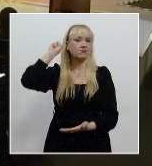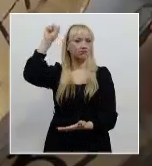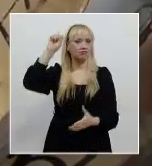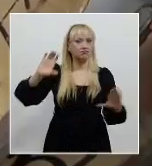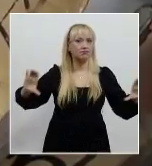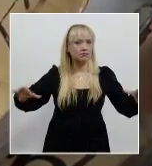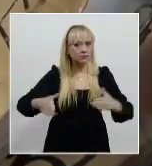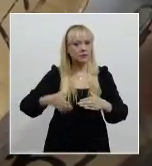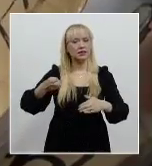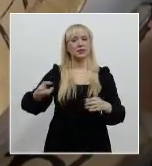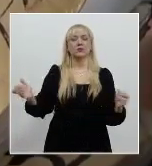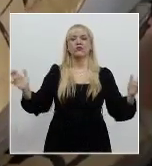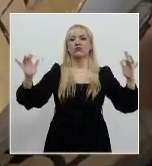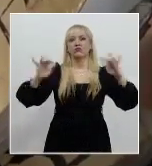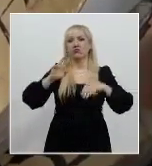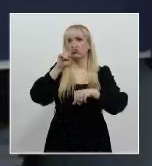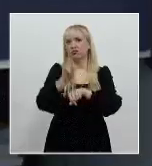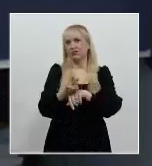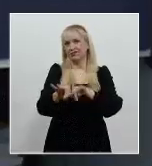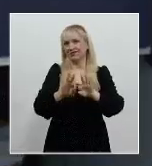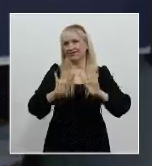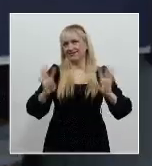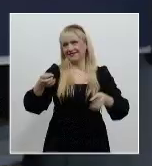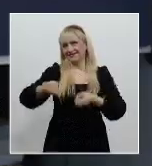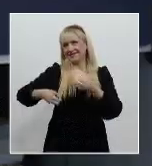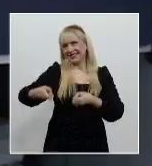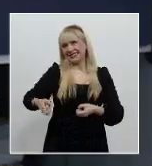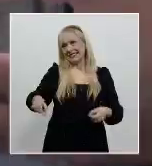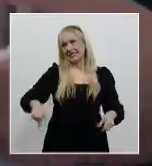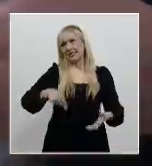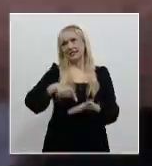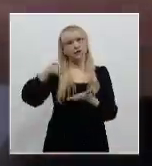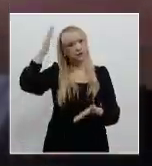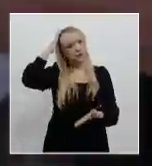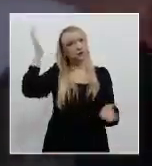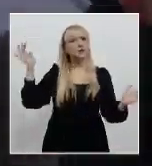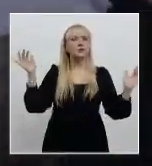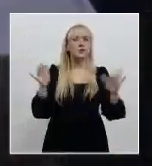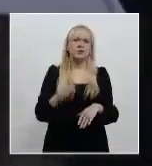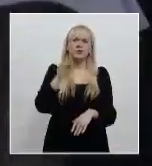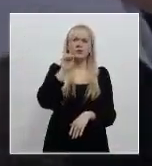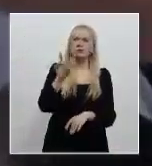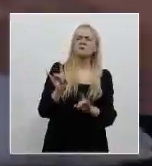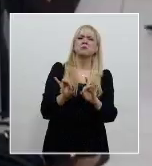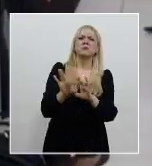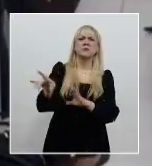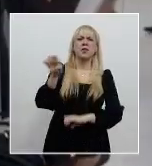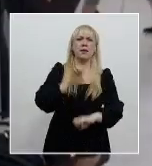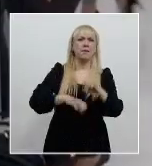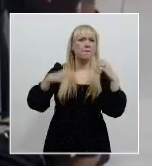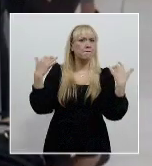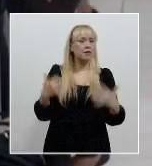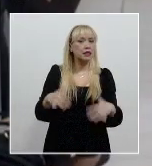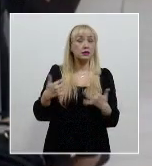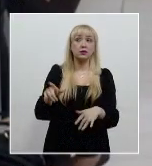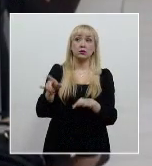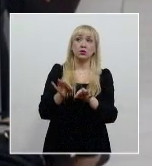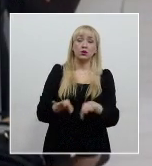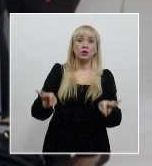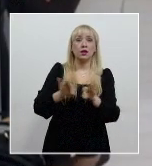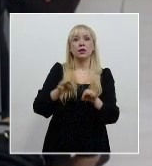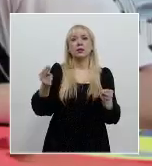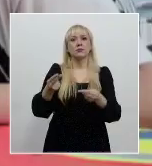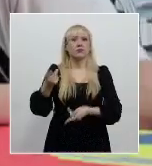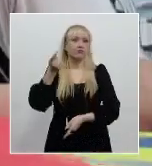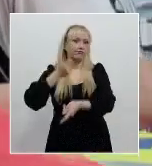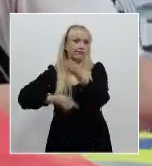Federal. Explicó que este mecanismo se puede activar en nuestro país cuando se detecta que una empresa considerada prioritaria para el intercambio